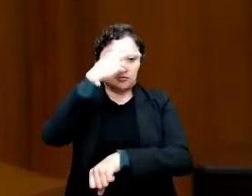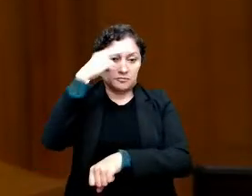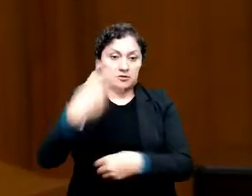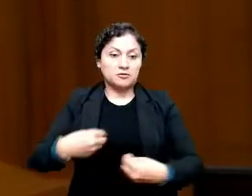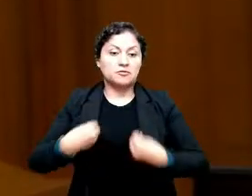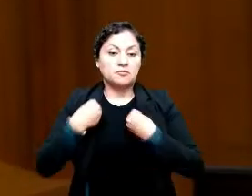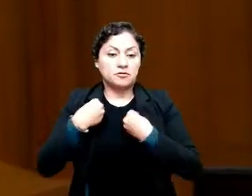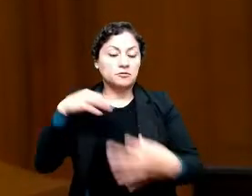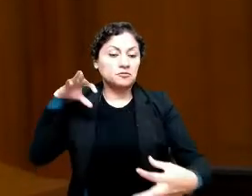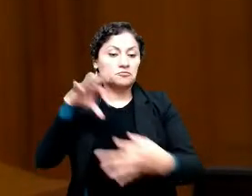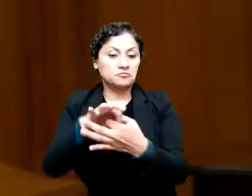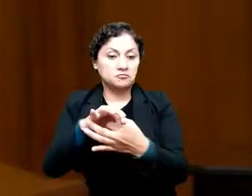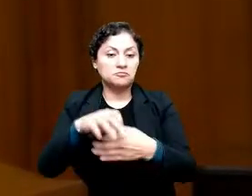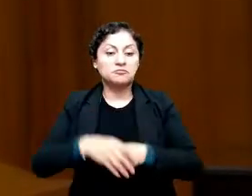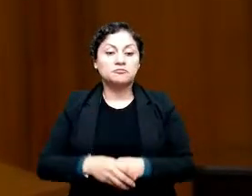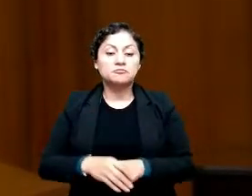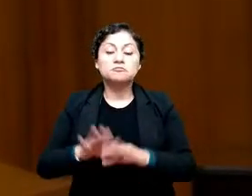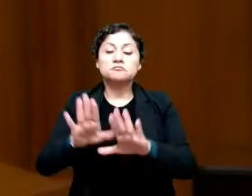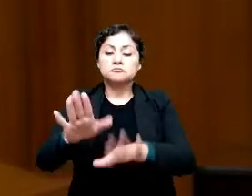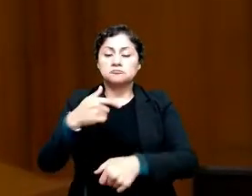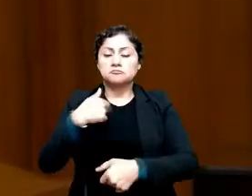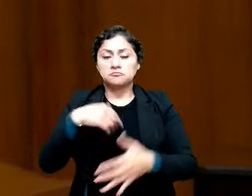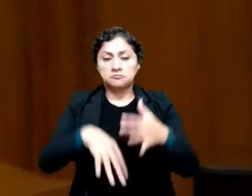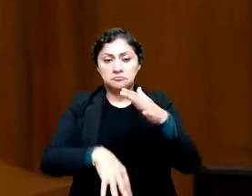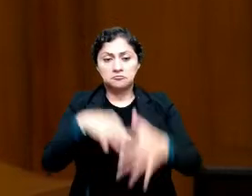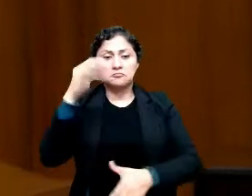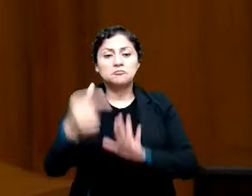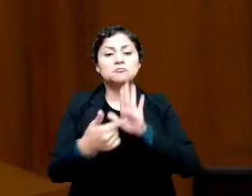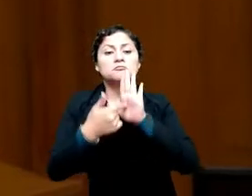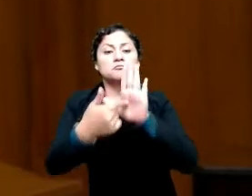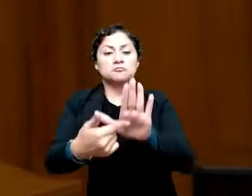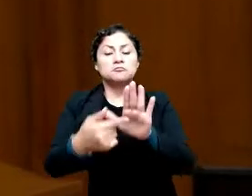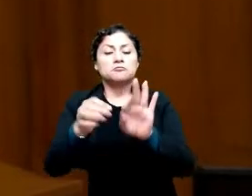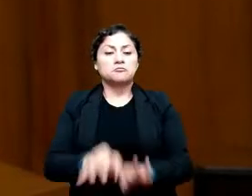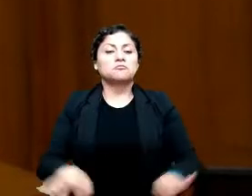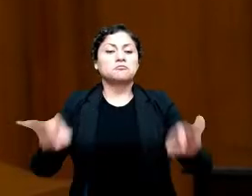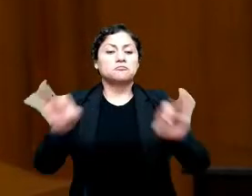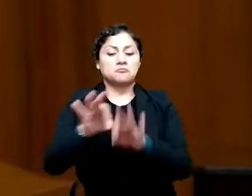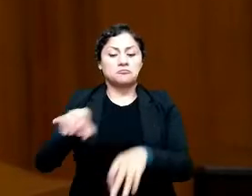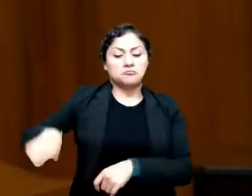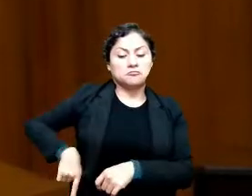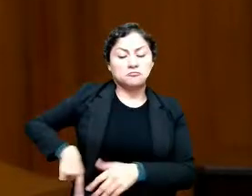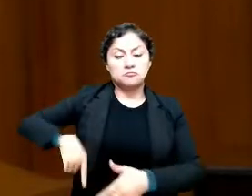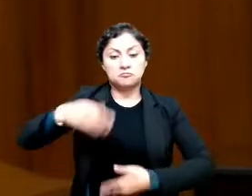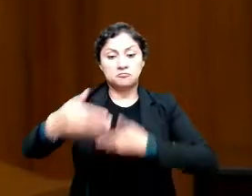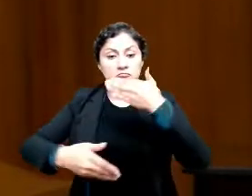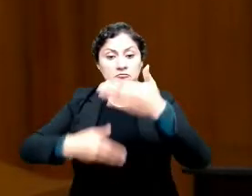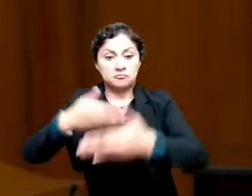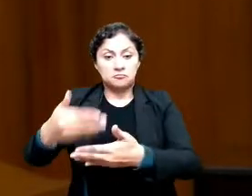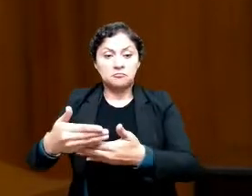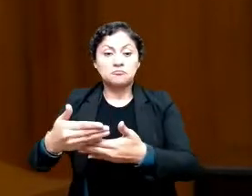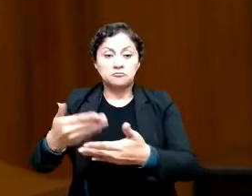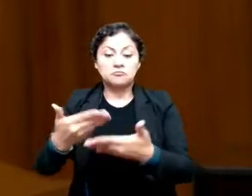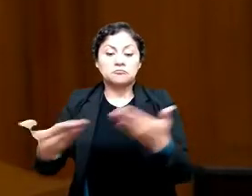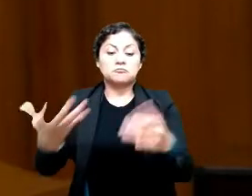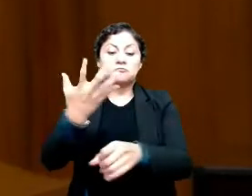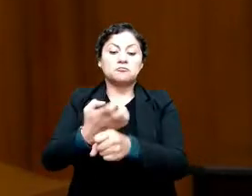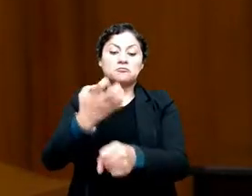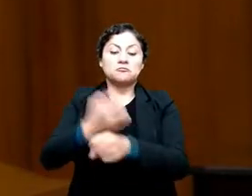Destaco algunos de los indicadores y resultados más relevantes de la administración durante el quinto año de